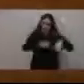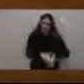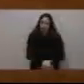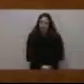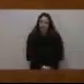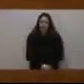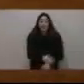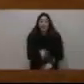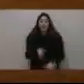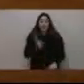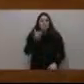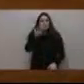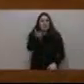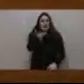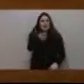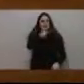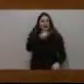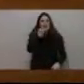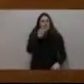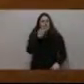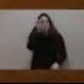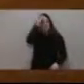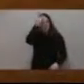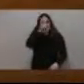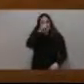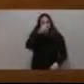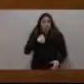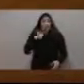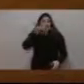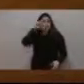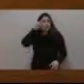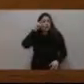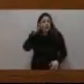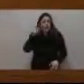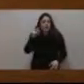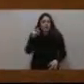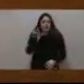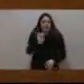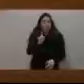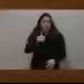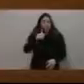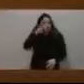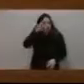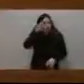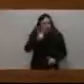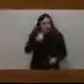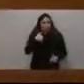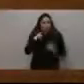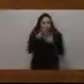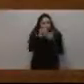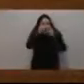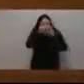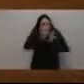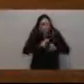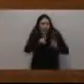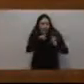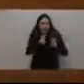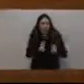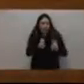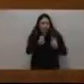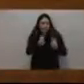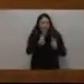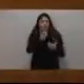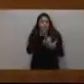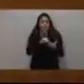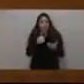Y también, bueno, me gustaría recordarle, efectivamente, yo no soy experta, soy economista, yo no soy experta en esto, estoy estudiándolo, estudio el tema cuando lo trato